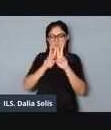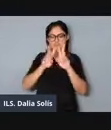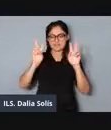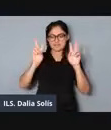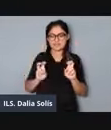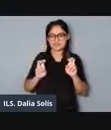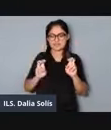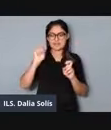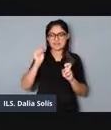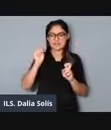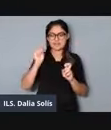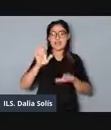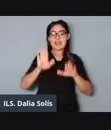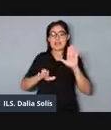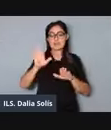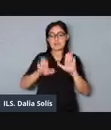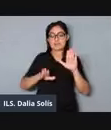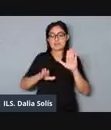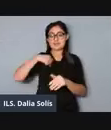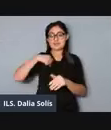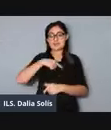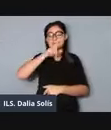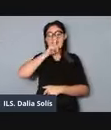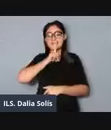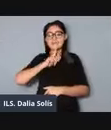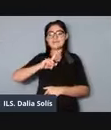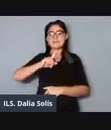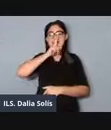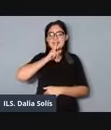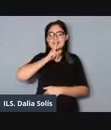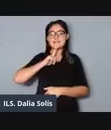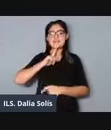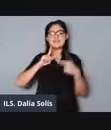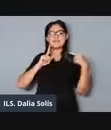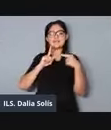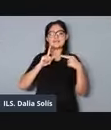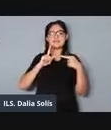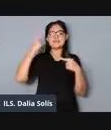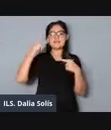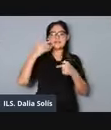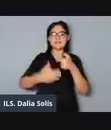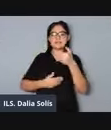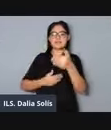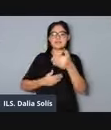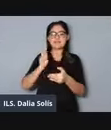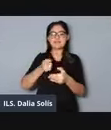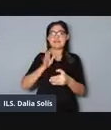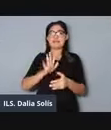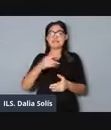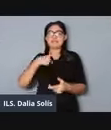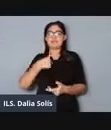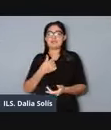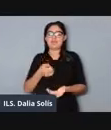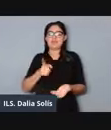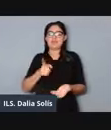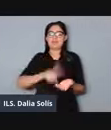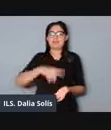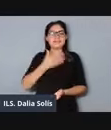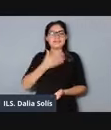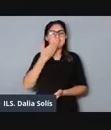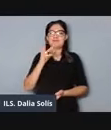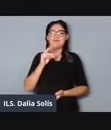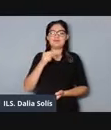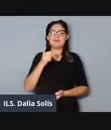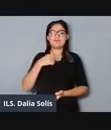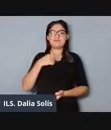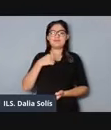salir del paso, para cubrir mi autoestima baja, para cubrir, yo no estoy enojada, yo no me siento así. Y